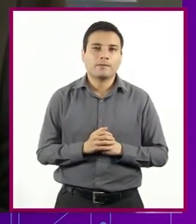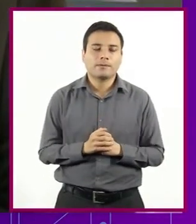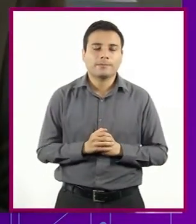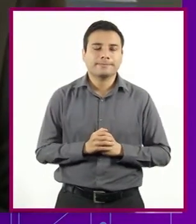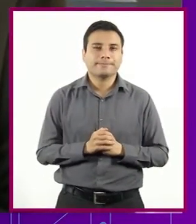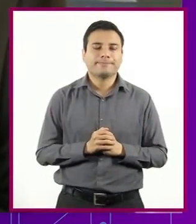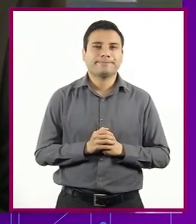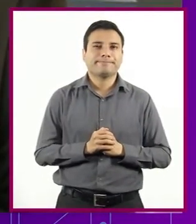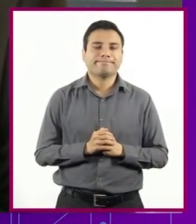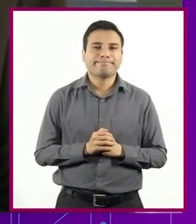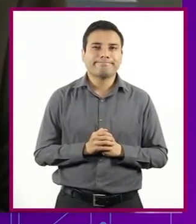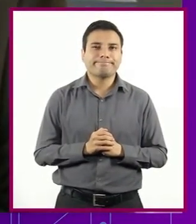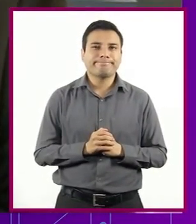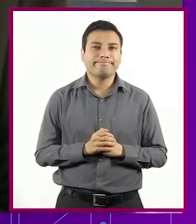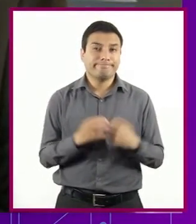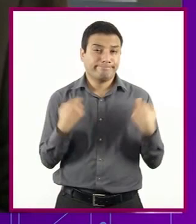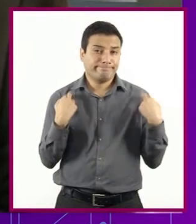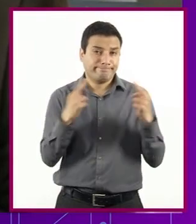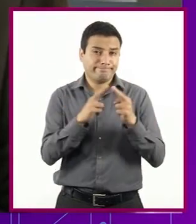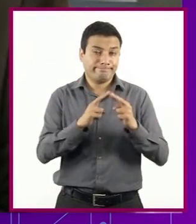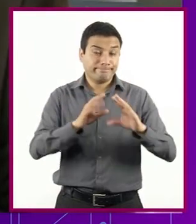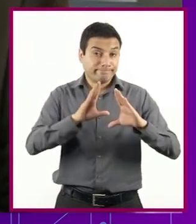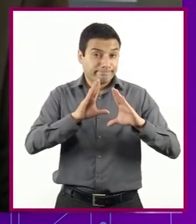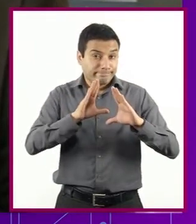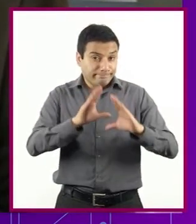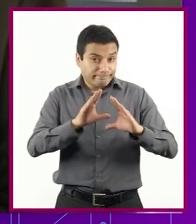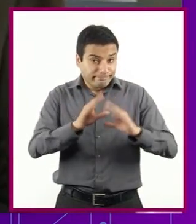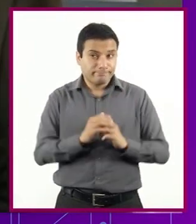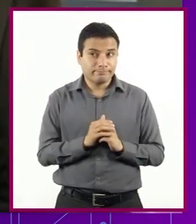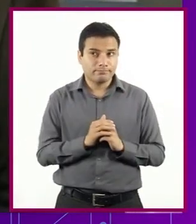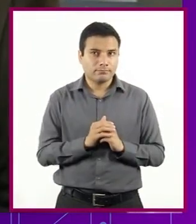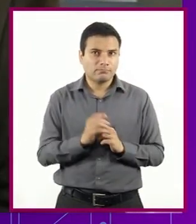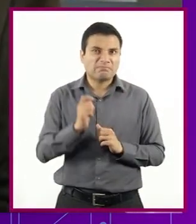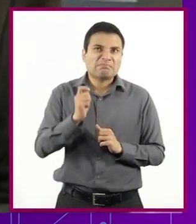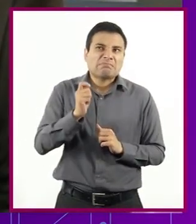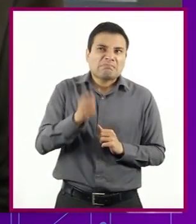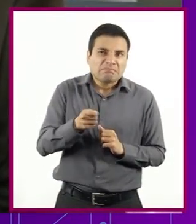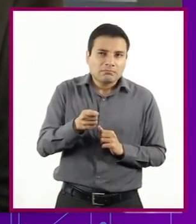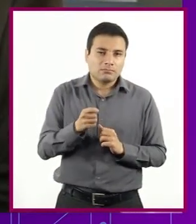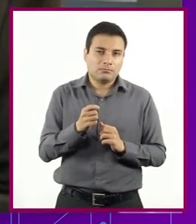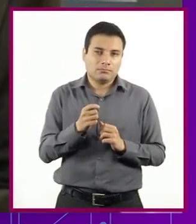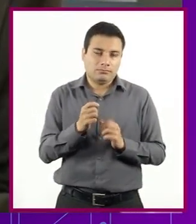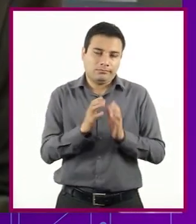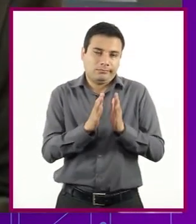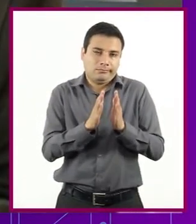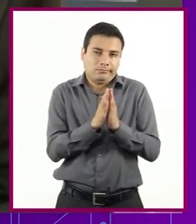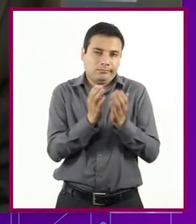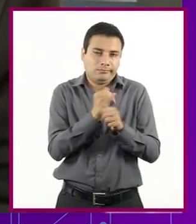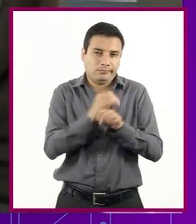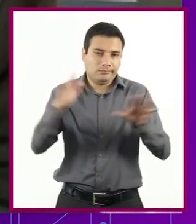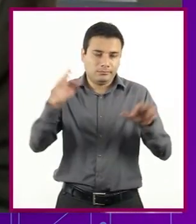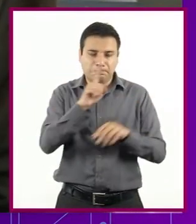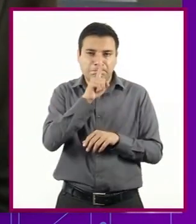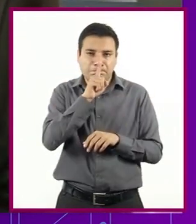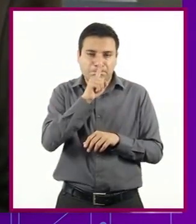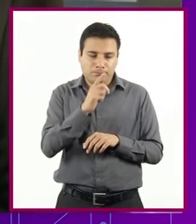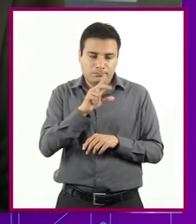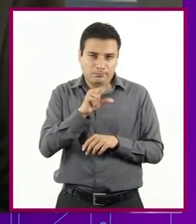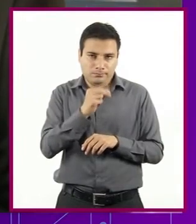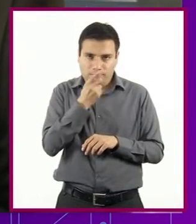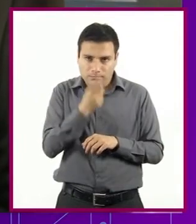los que instruían en el Calmecac no hay tanta información, pero desde luego también es lógico